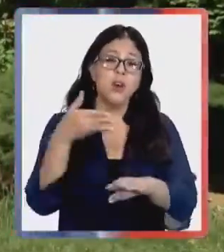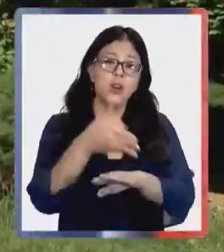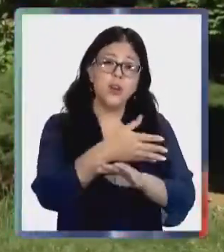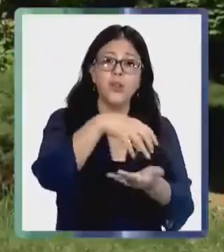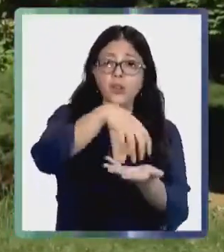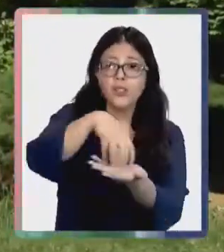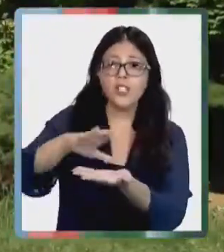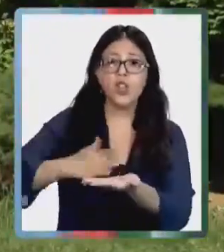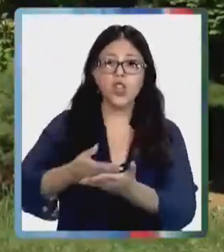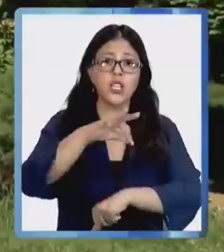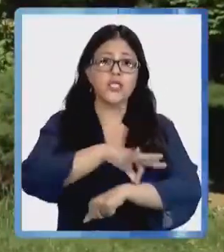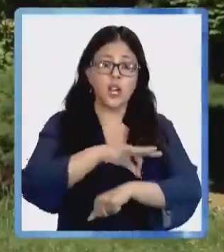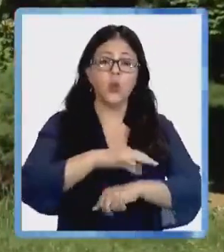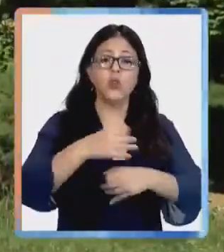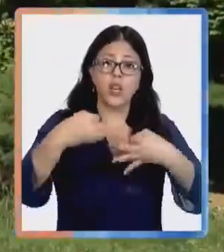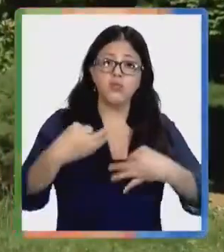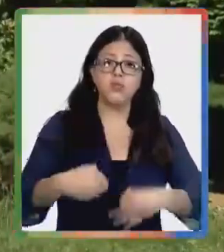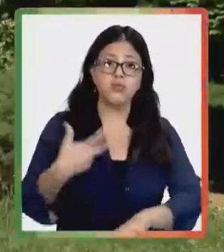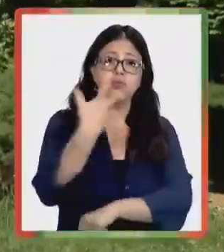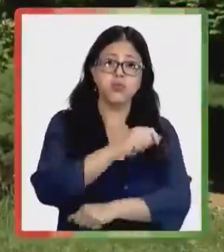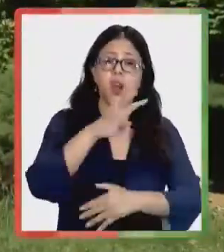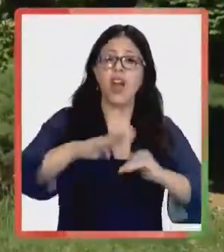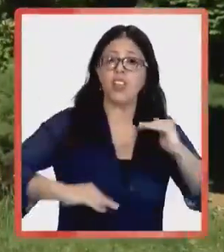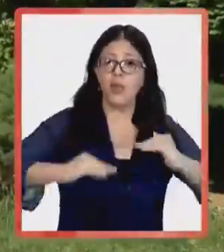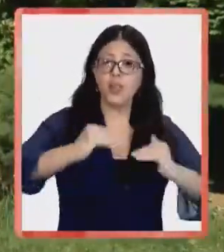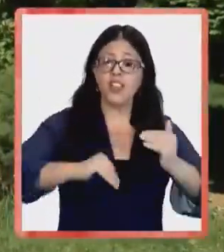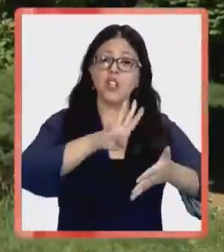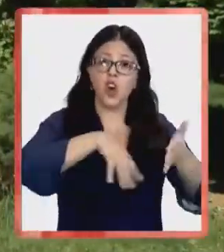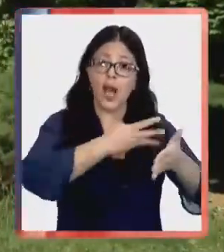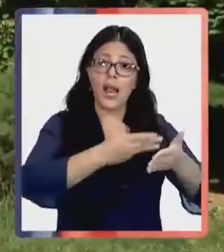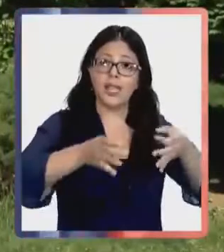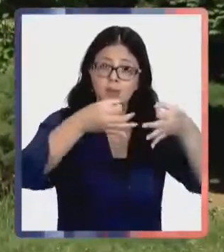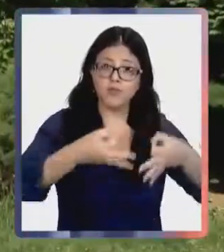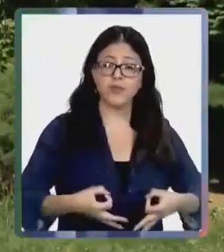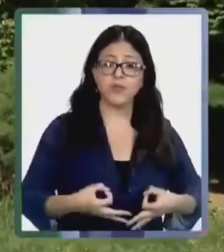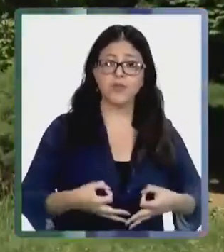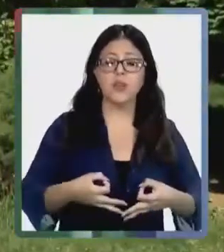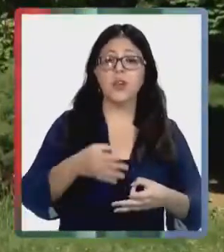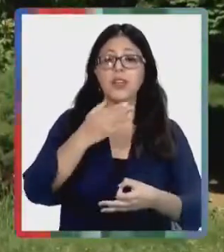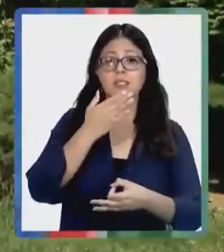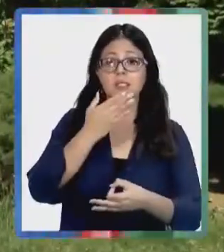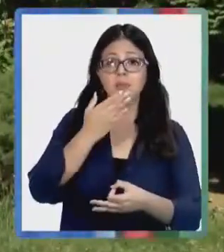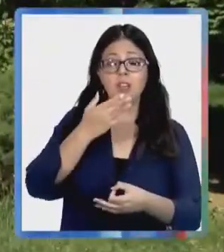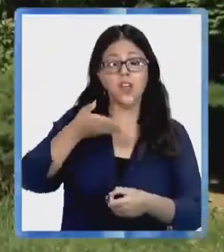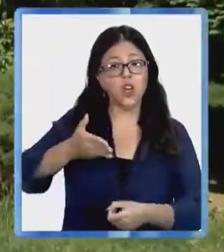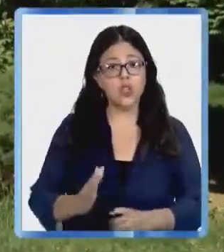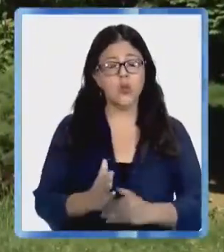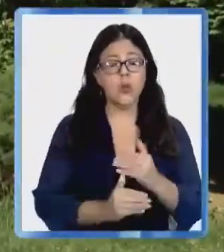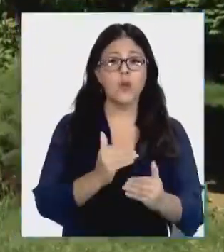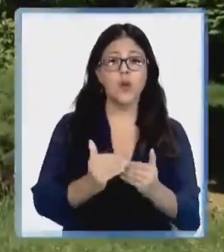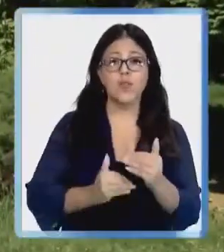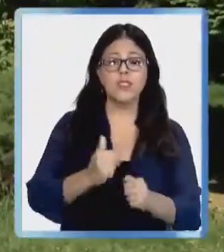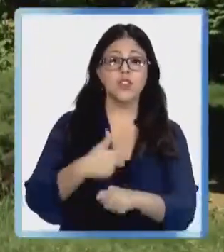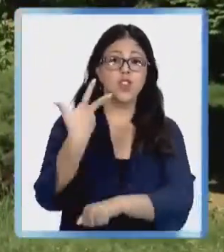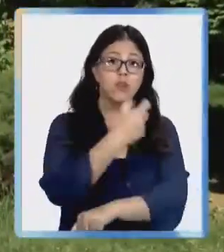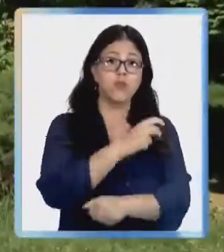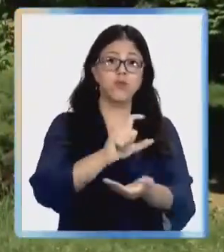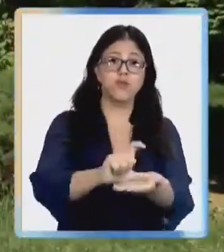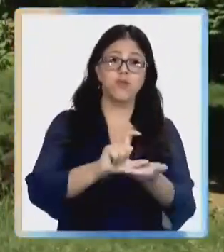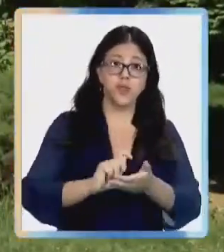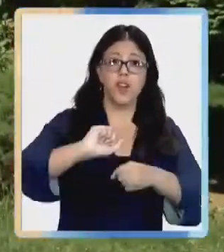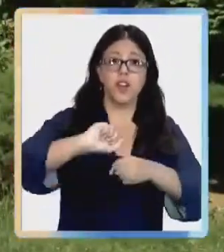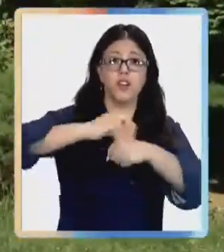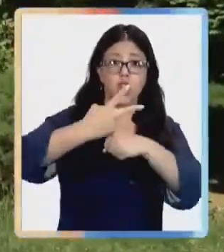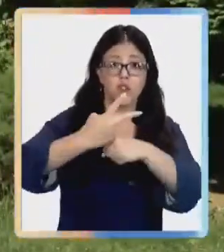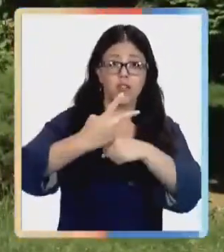a concurrir a los centros de salud y ponerse al día de acuerdo al calendario correspondiente. Por otro lado, seguimos avanzando con la vacunación